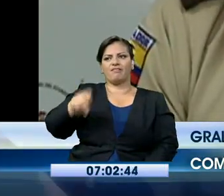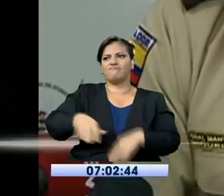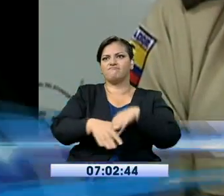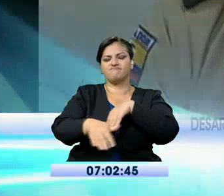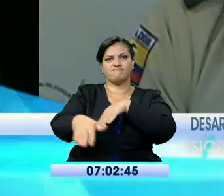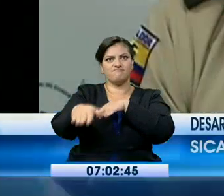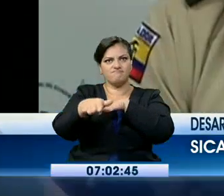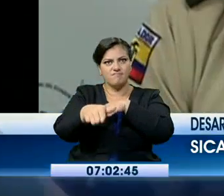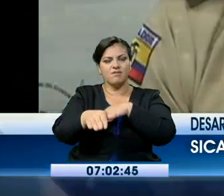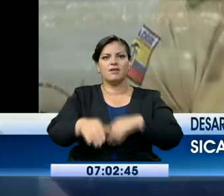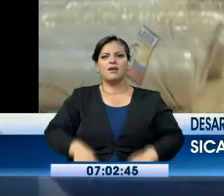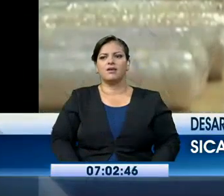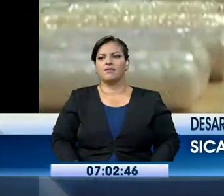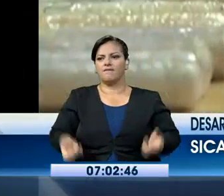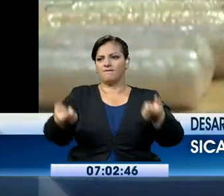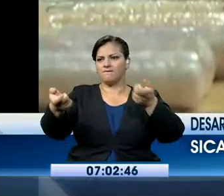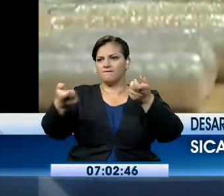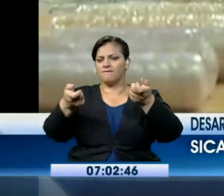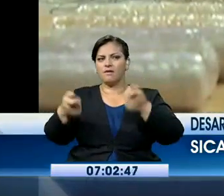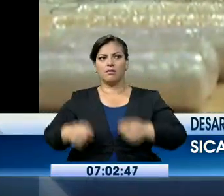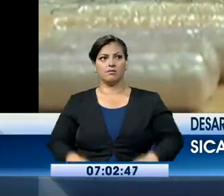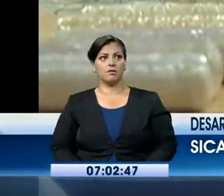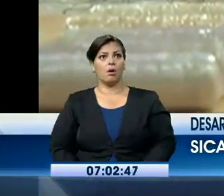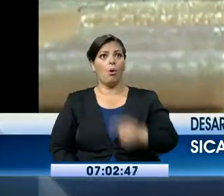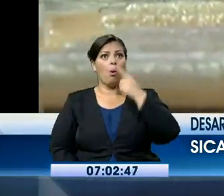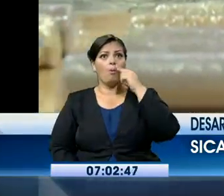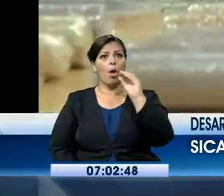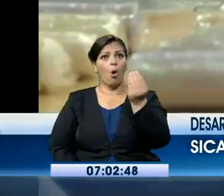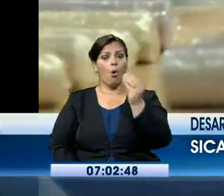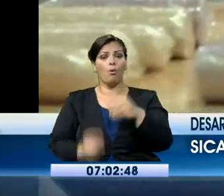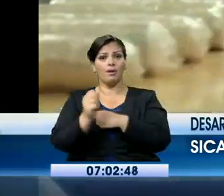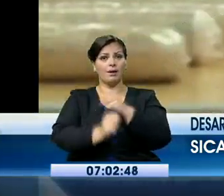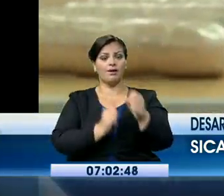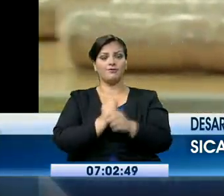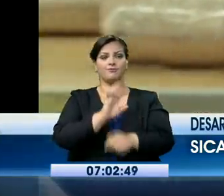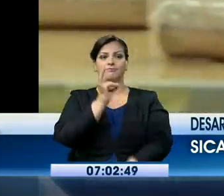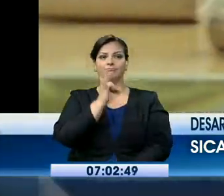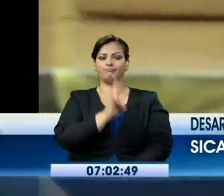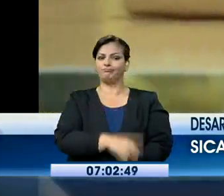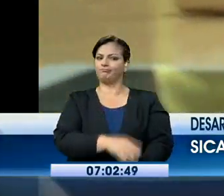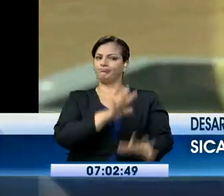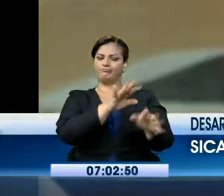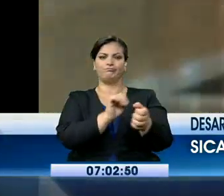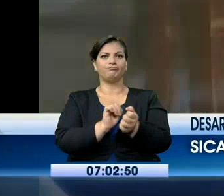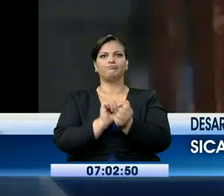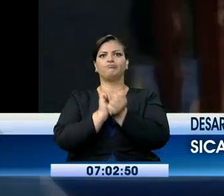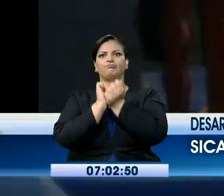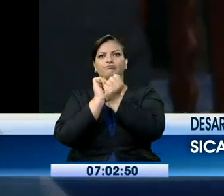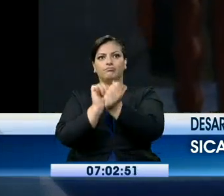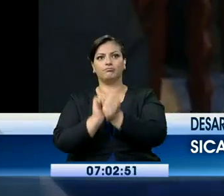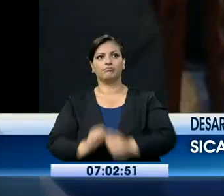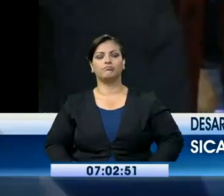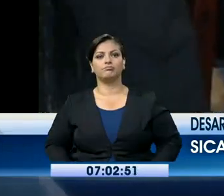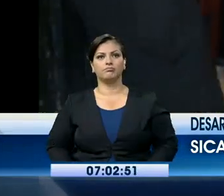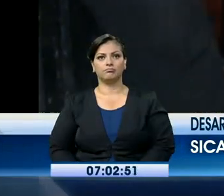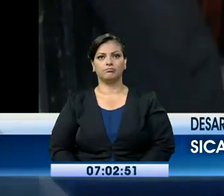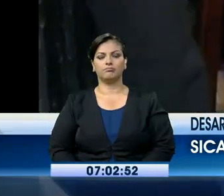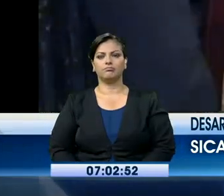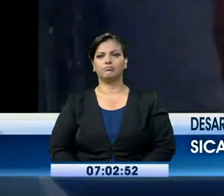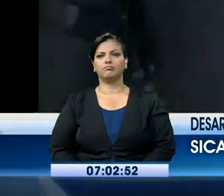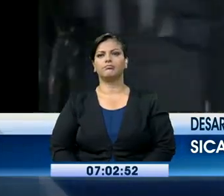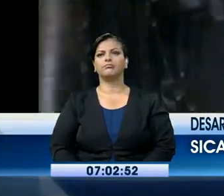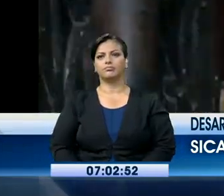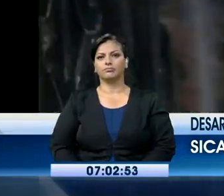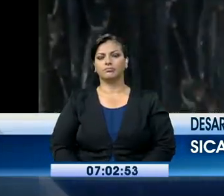la modalidad de sacapintas. Un adolescente de 17 años también fue aislado. Acción policial conjunta de la